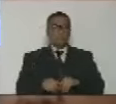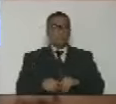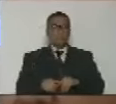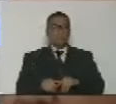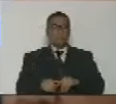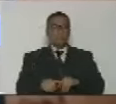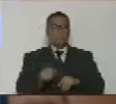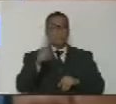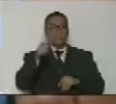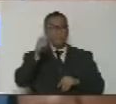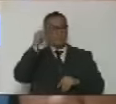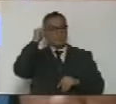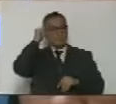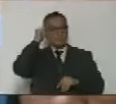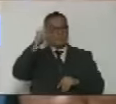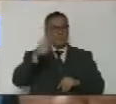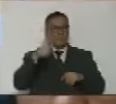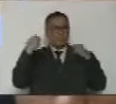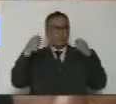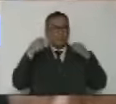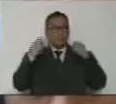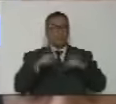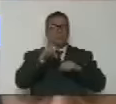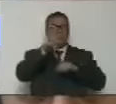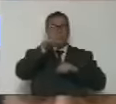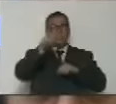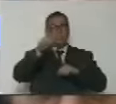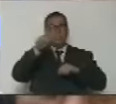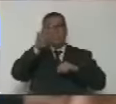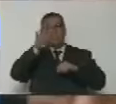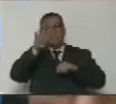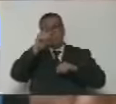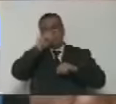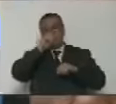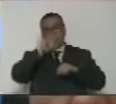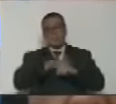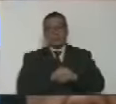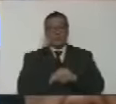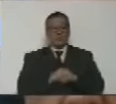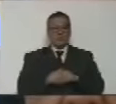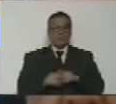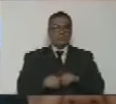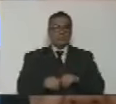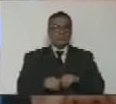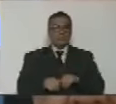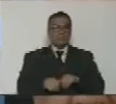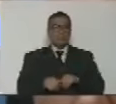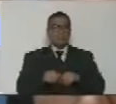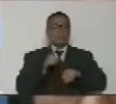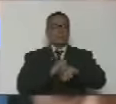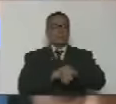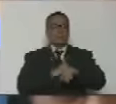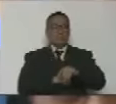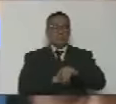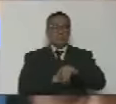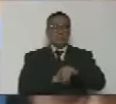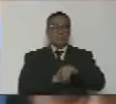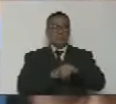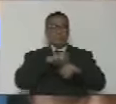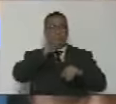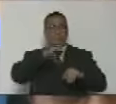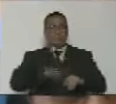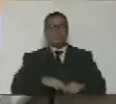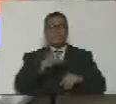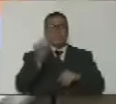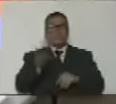estamos a pocos días de lo que fue el aniversario, 214 años, de un momento histórico muy relevante